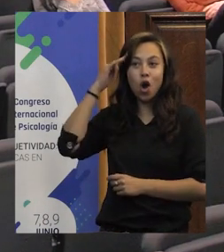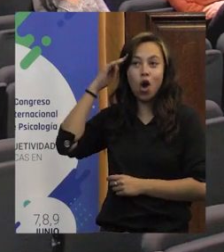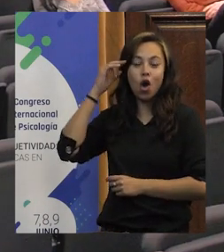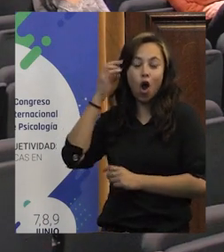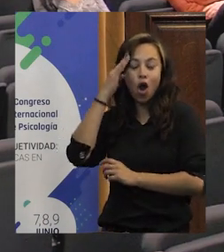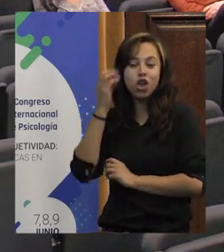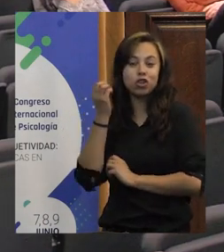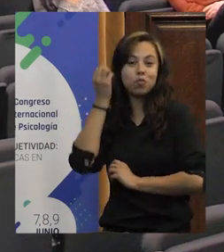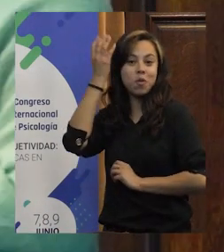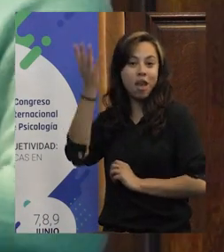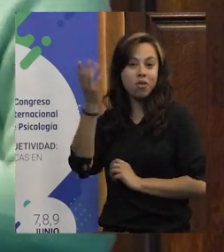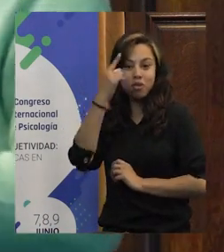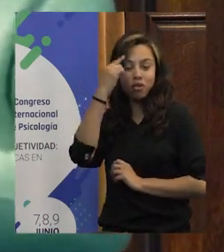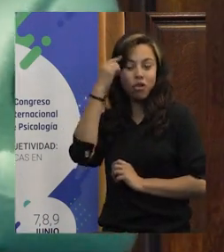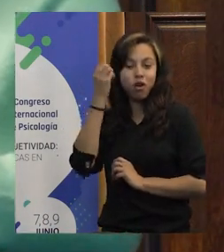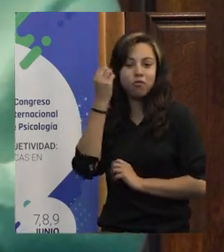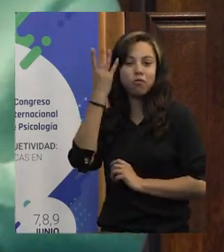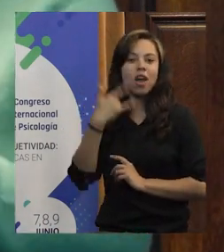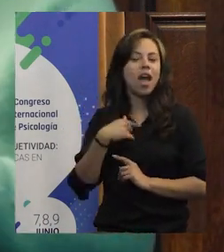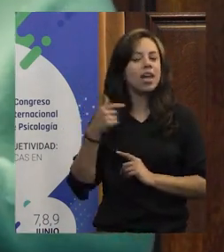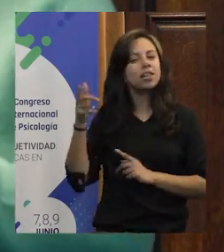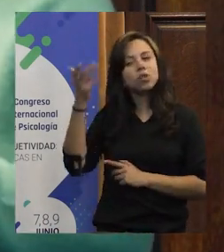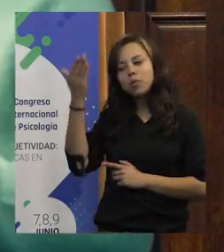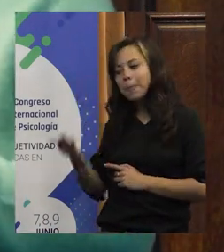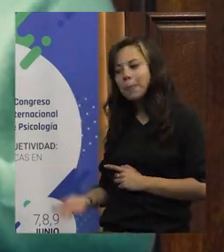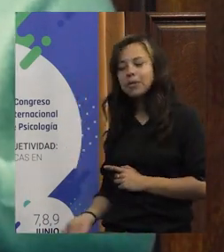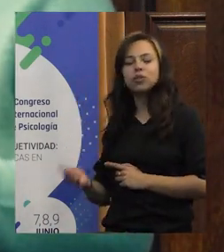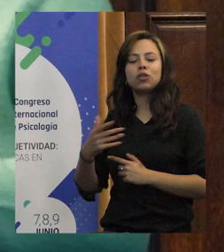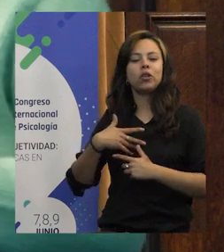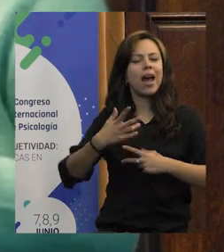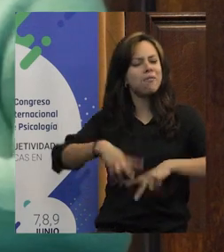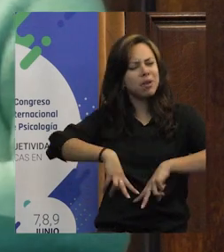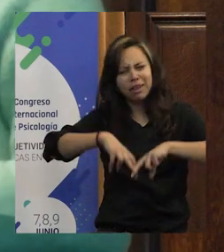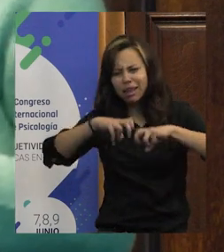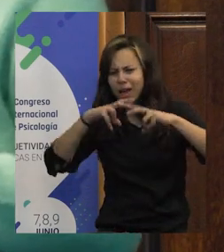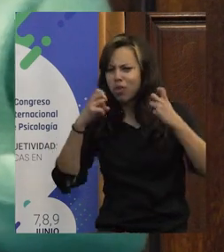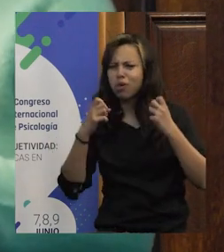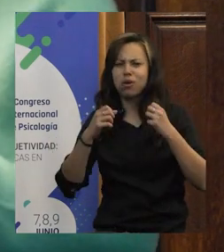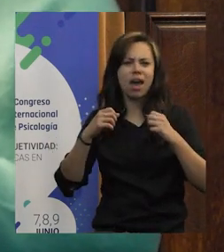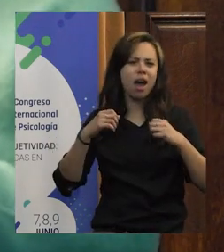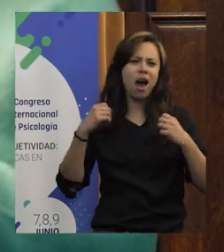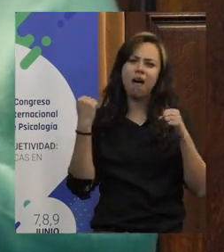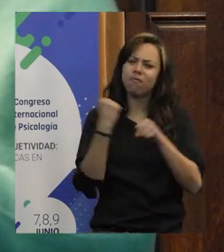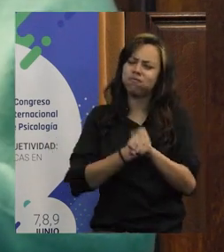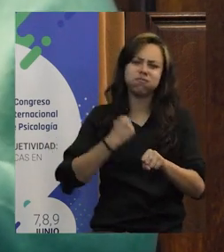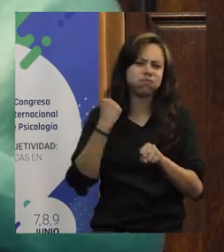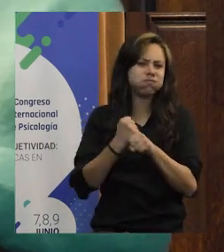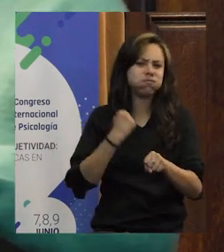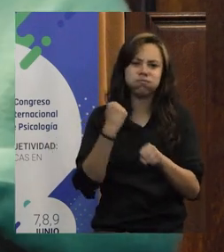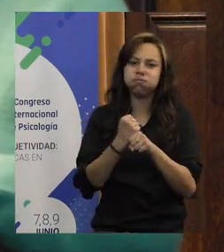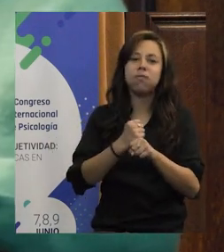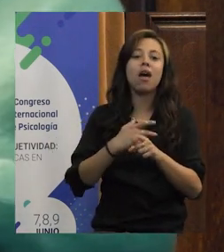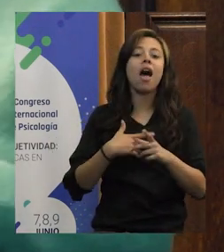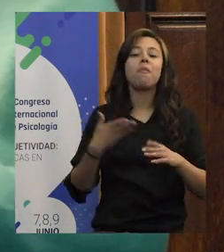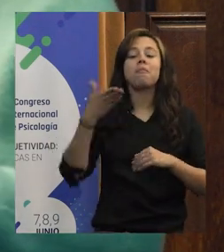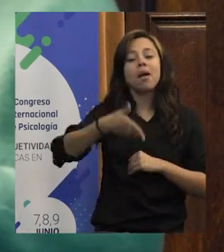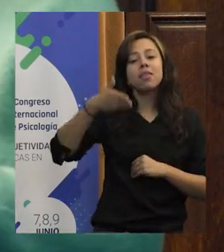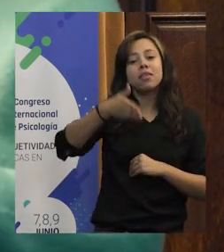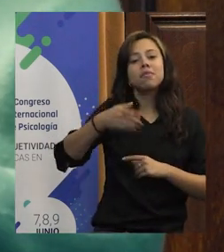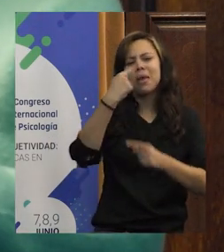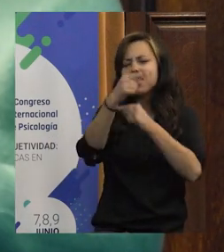una activa docente, investigadora, participante de varias asociaciones, integrante de varias